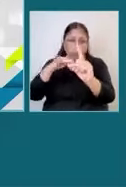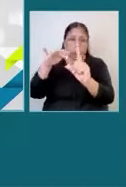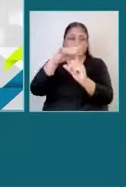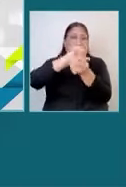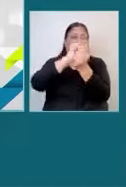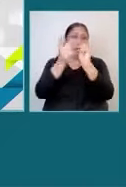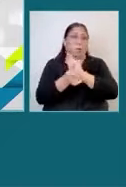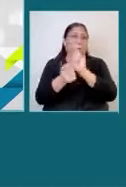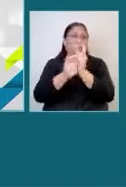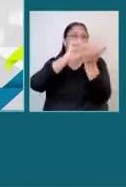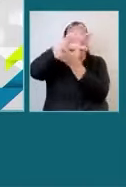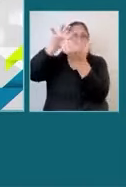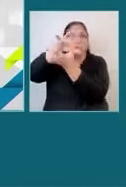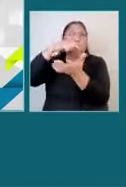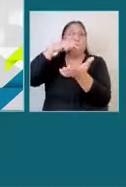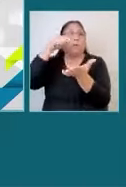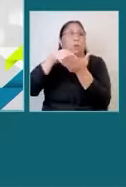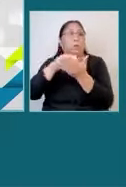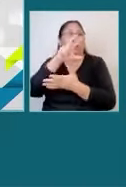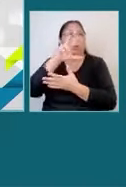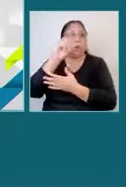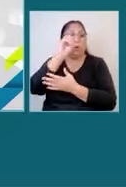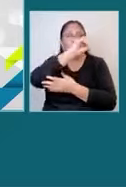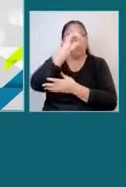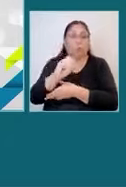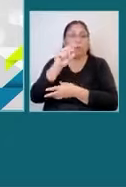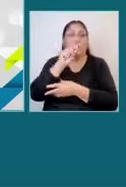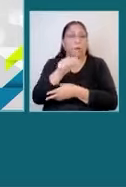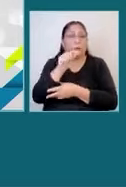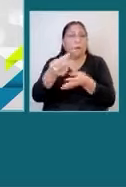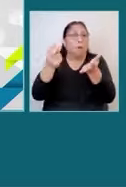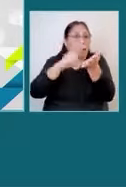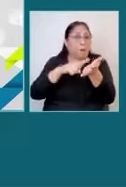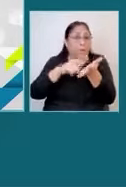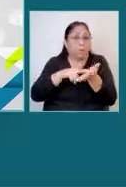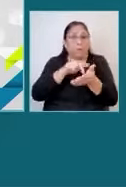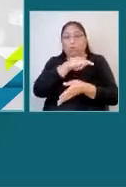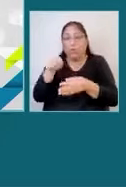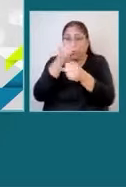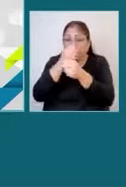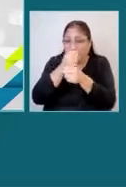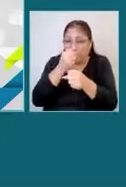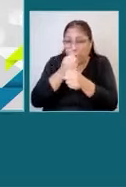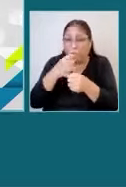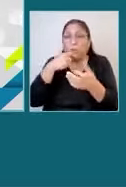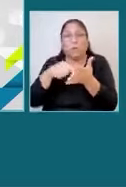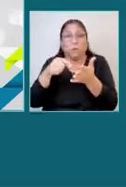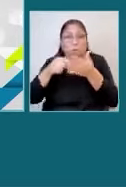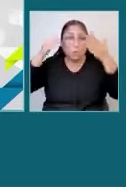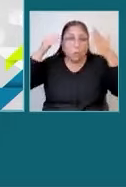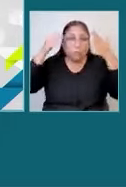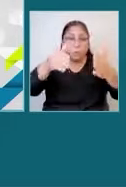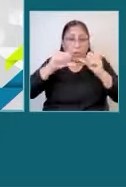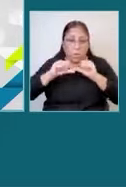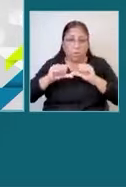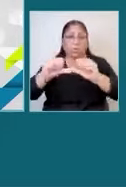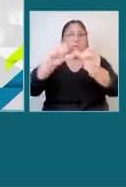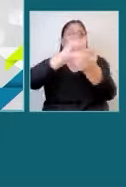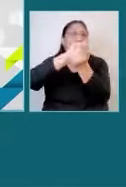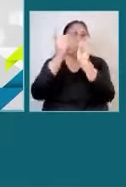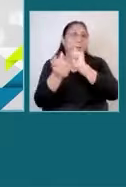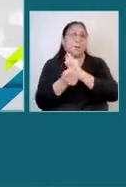menos el 30% de estos recursos van a ir para aquellas startups, para aquellas incubadoras que puedan tener este foco en sostenibilidad y cambio climático, por